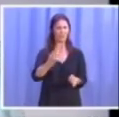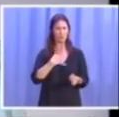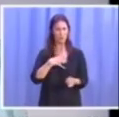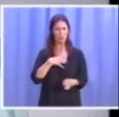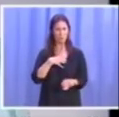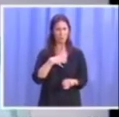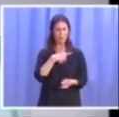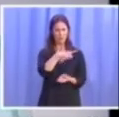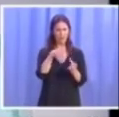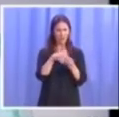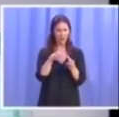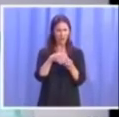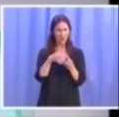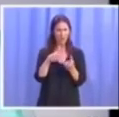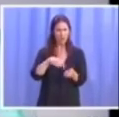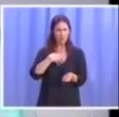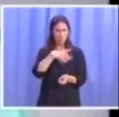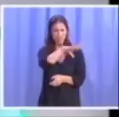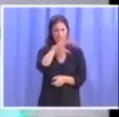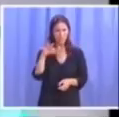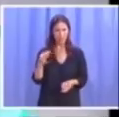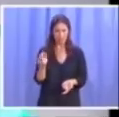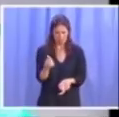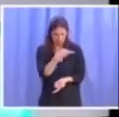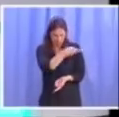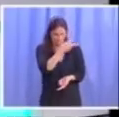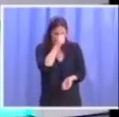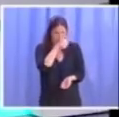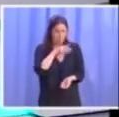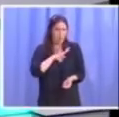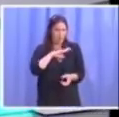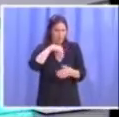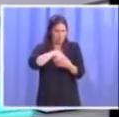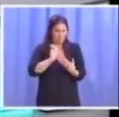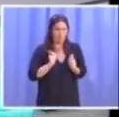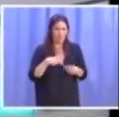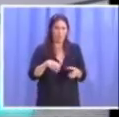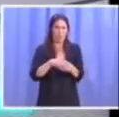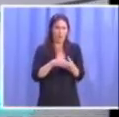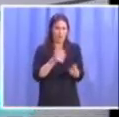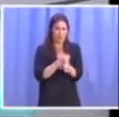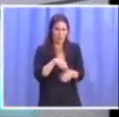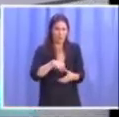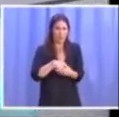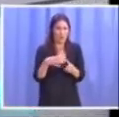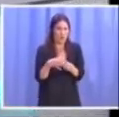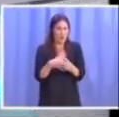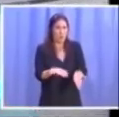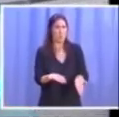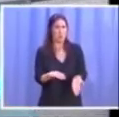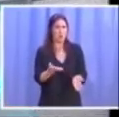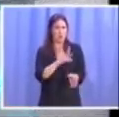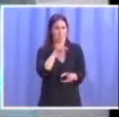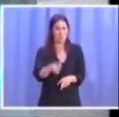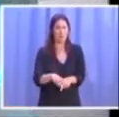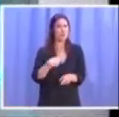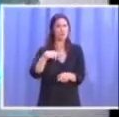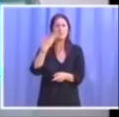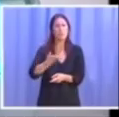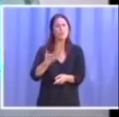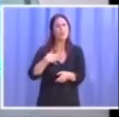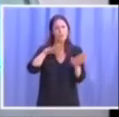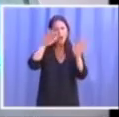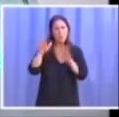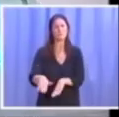que esa responsabilidad. Granada, ¿no? Voy a lo que es. En ese marco, insisto, no hay que llenarse tanto la boca y ser capaces de